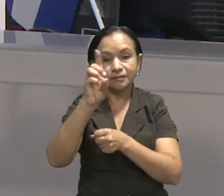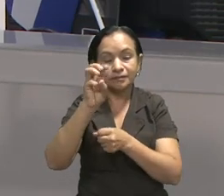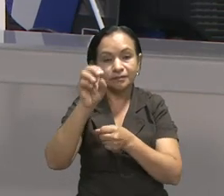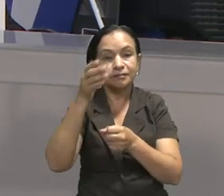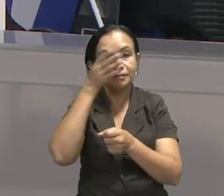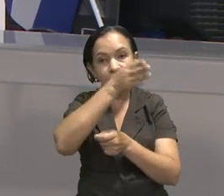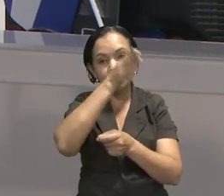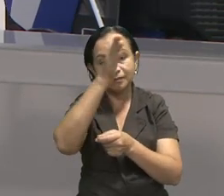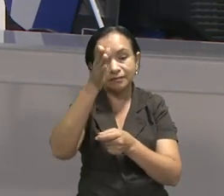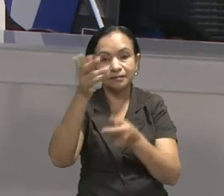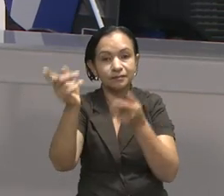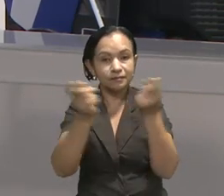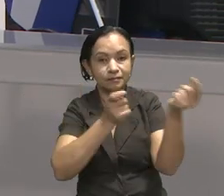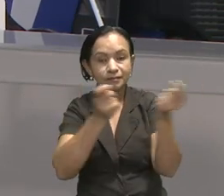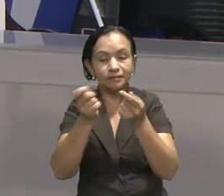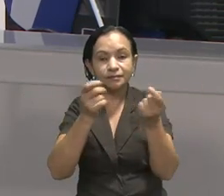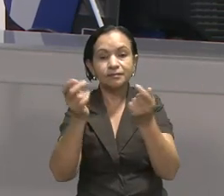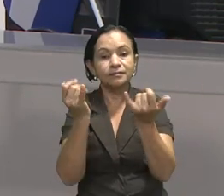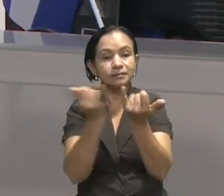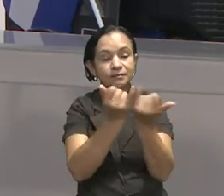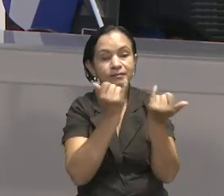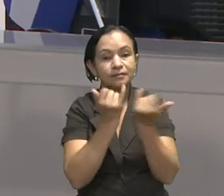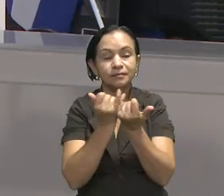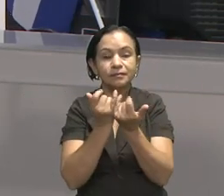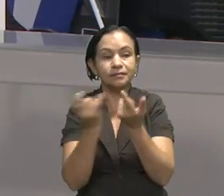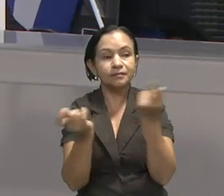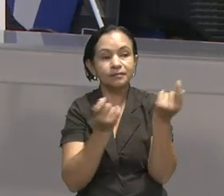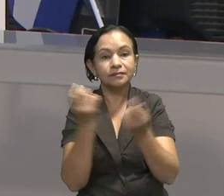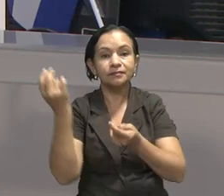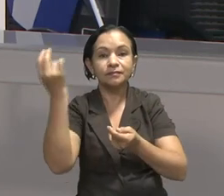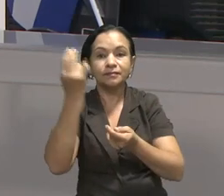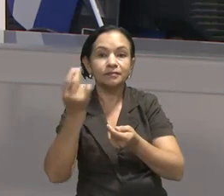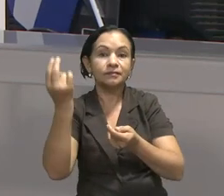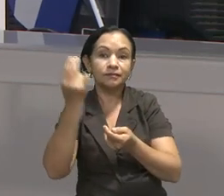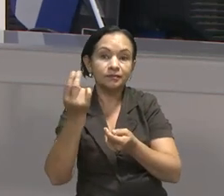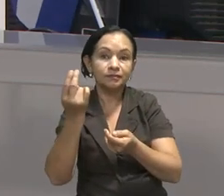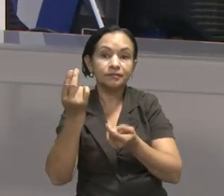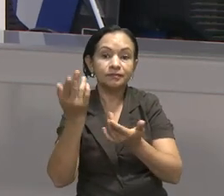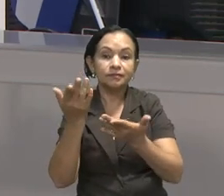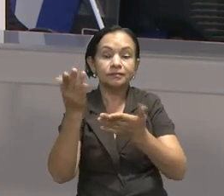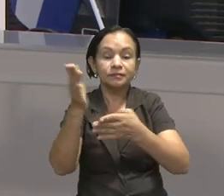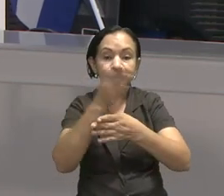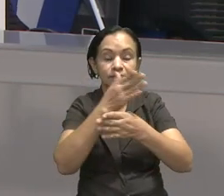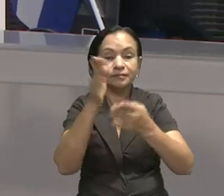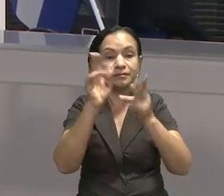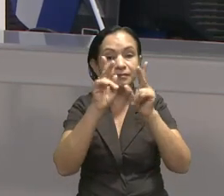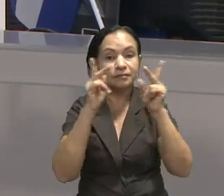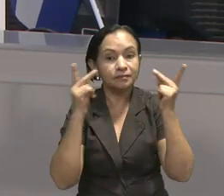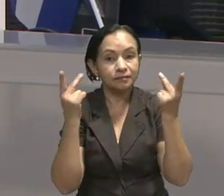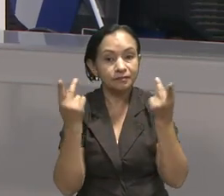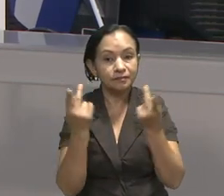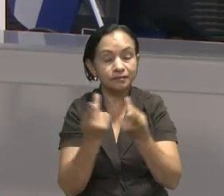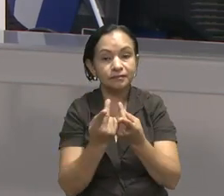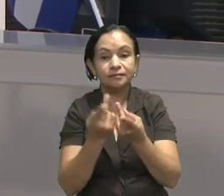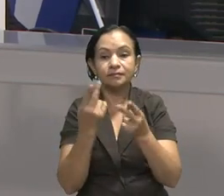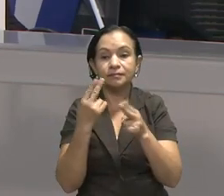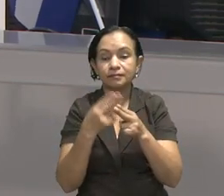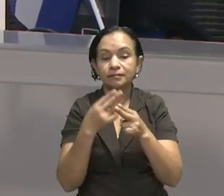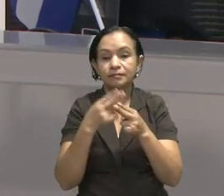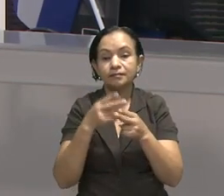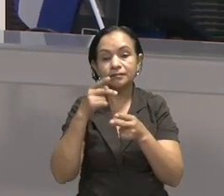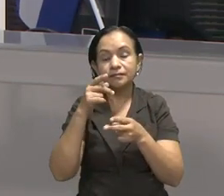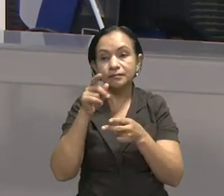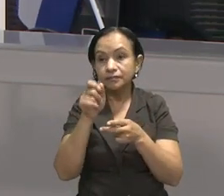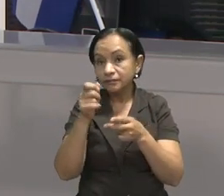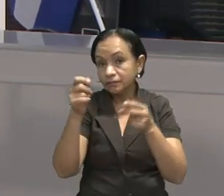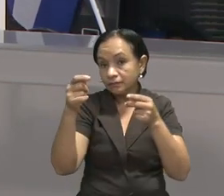gestión, monitoreo técnico y control del uso eficiente de los recursos públicos del espectro